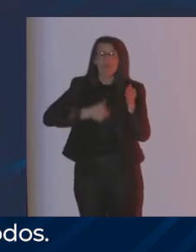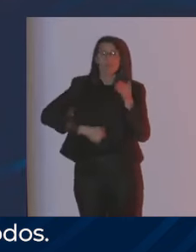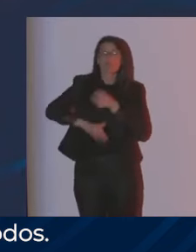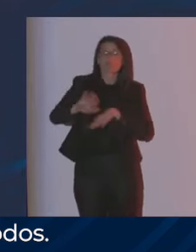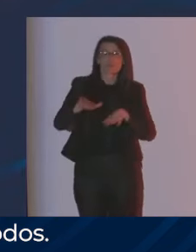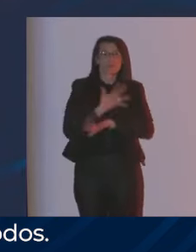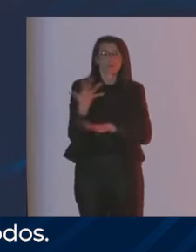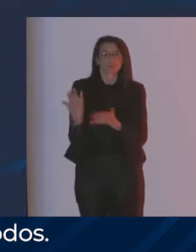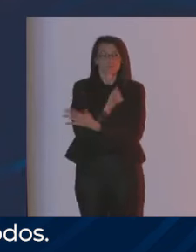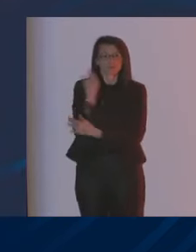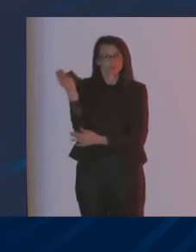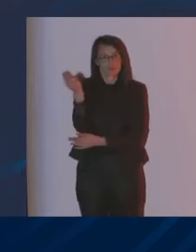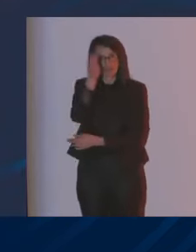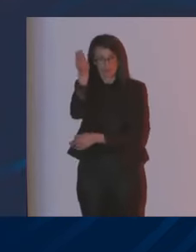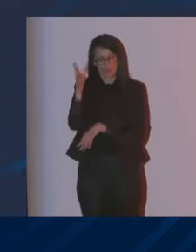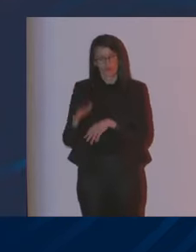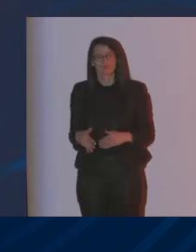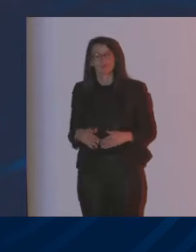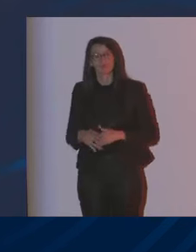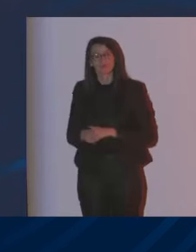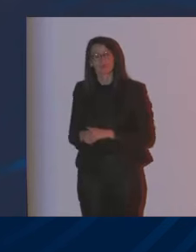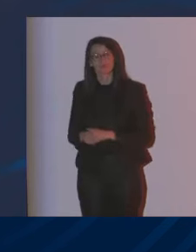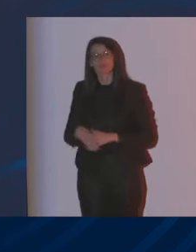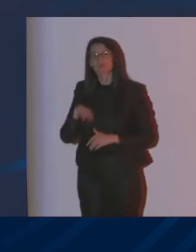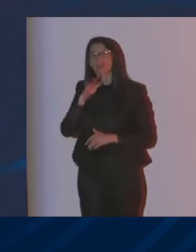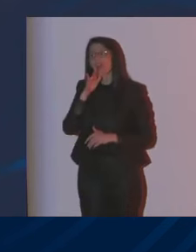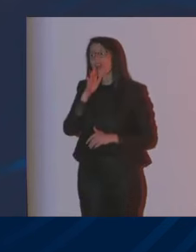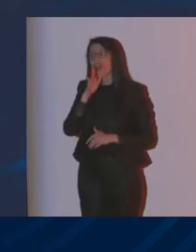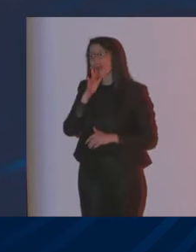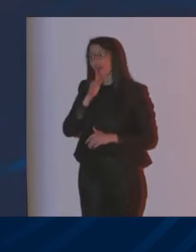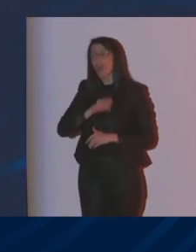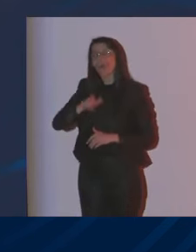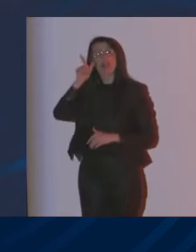todos. Y ahora invitamos a Su